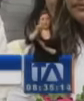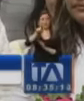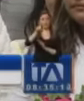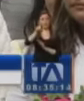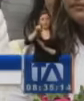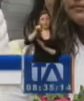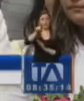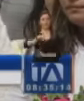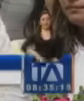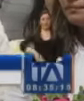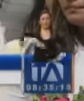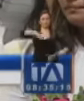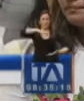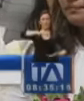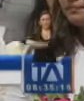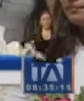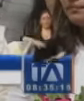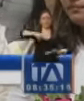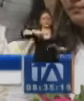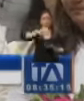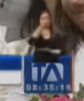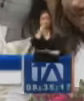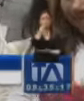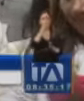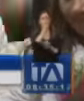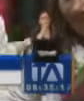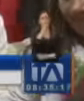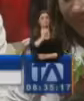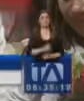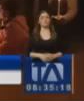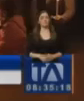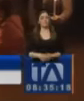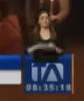2.191.000 kilos de alimento y agua.